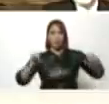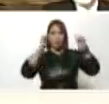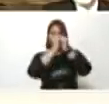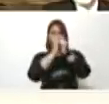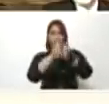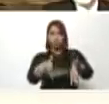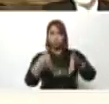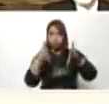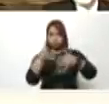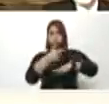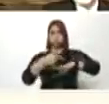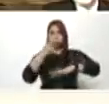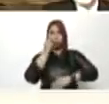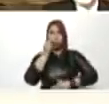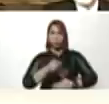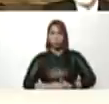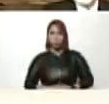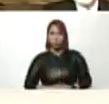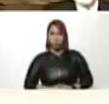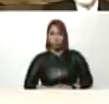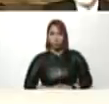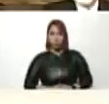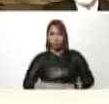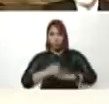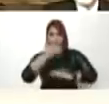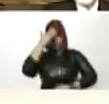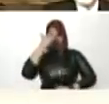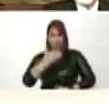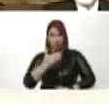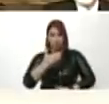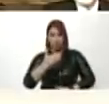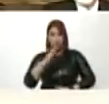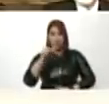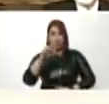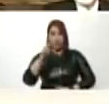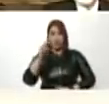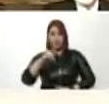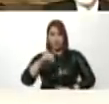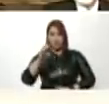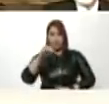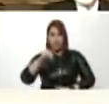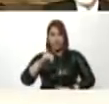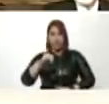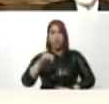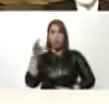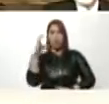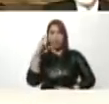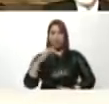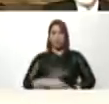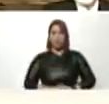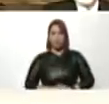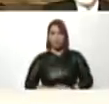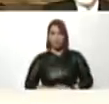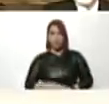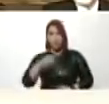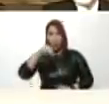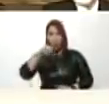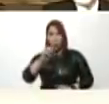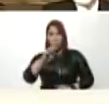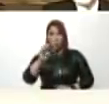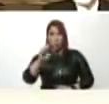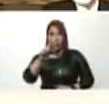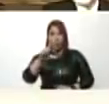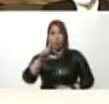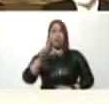Anzoátegui, a la almiranta Carmen Meléndez en Caracas, a Morel Rodríguez en